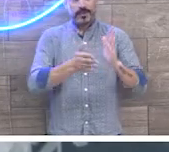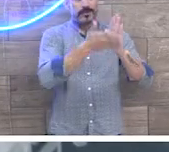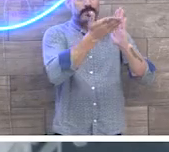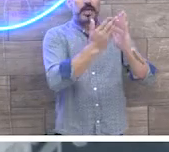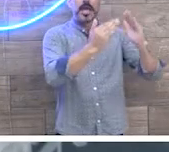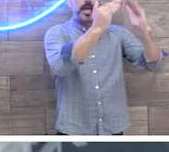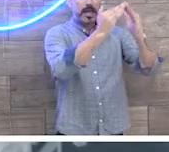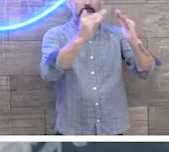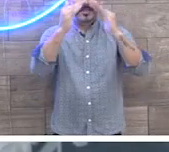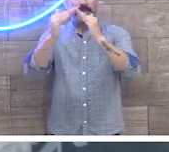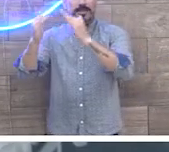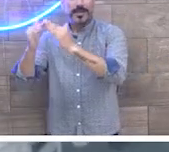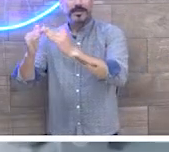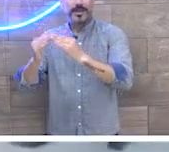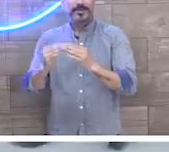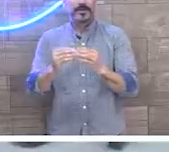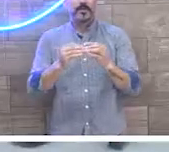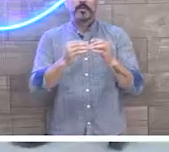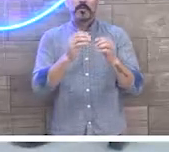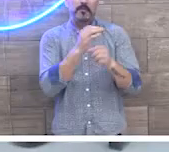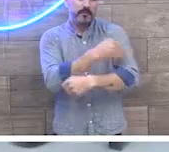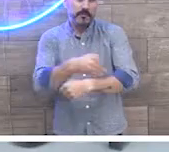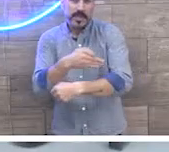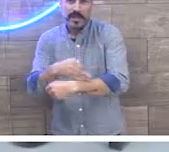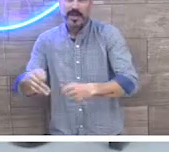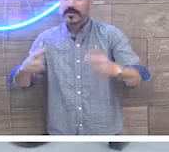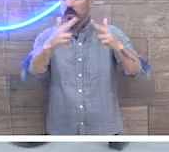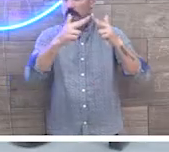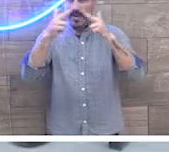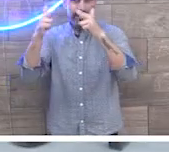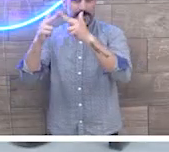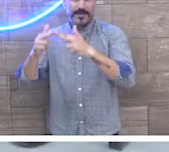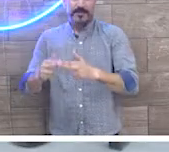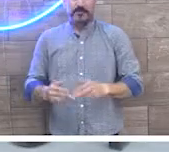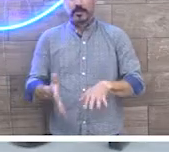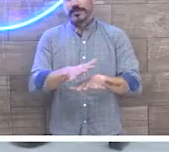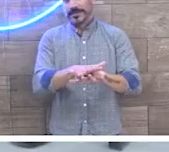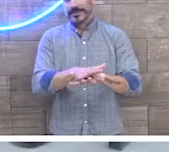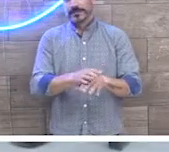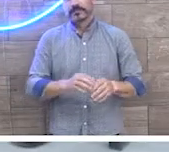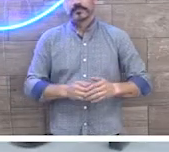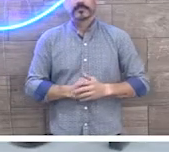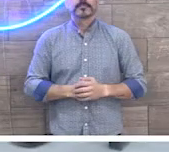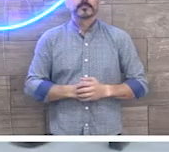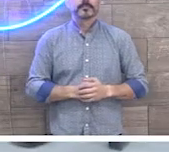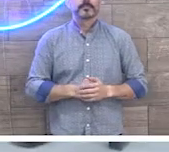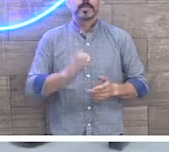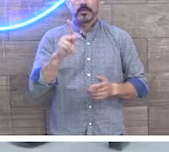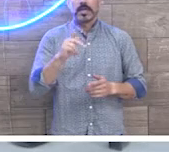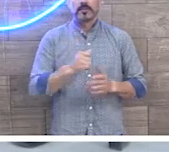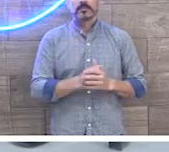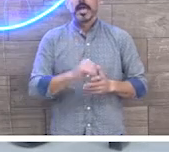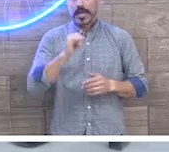familias incluyentes. Así es, Omar, como bien dices, la comunidad de discapacidad motriz es la que más